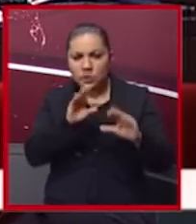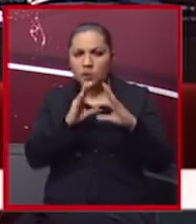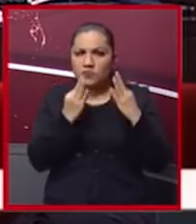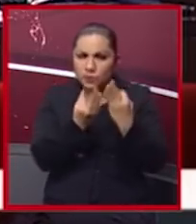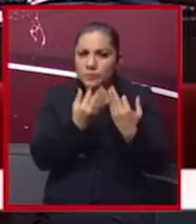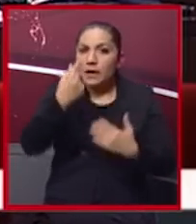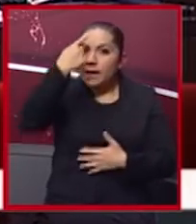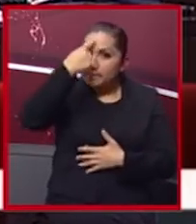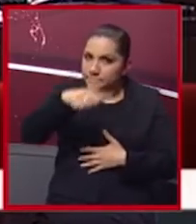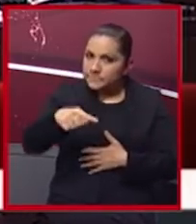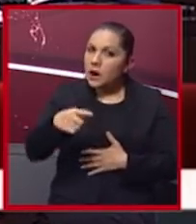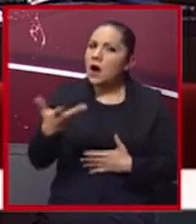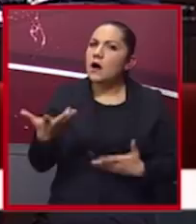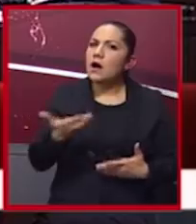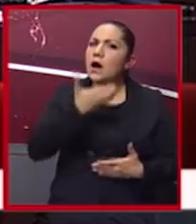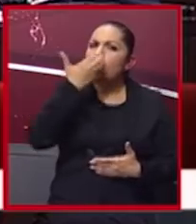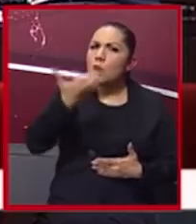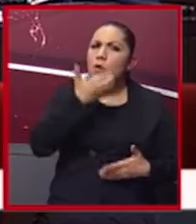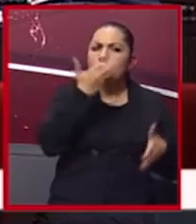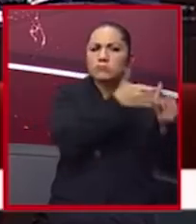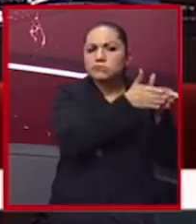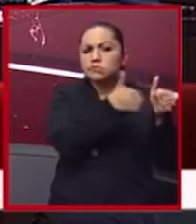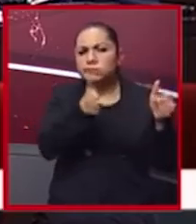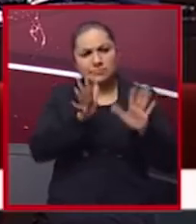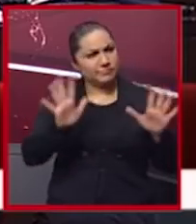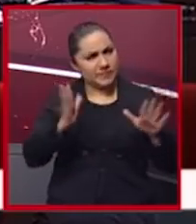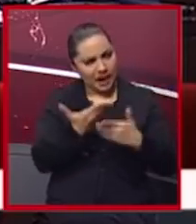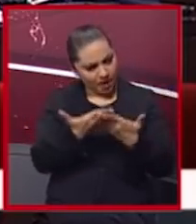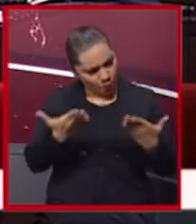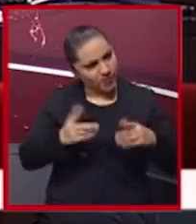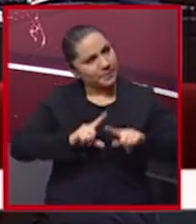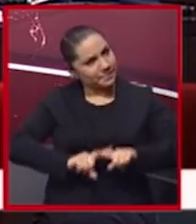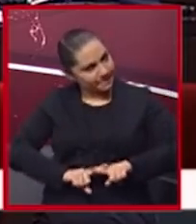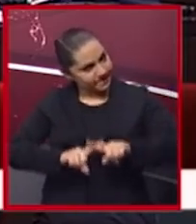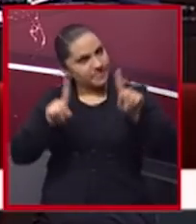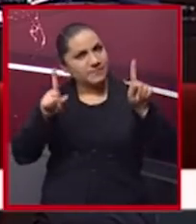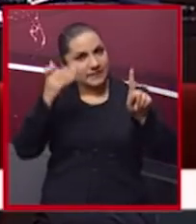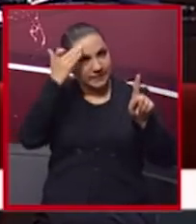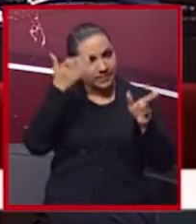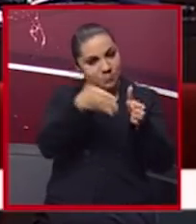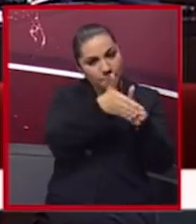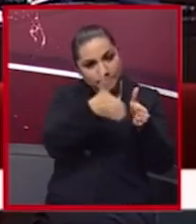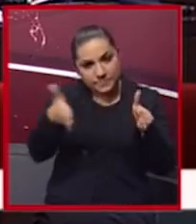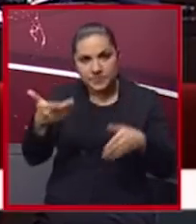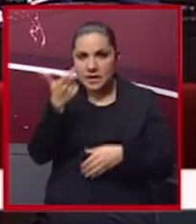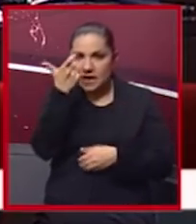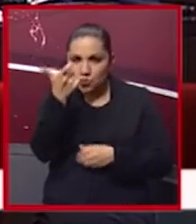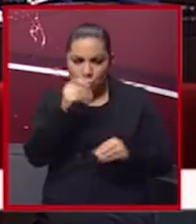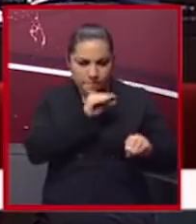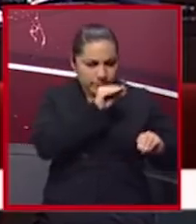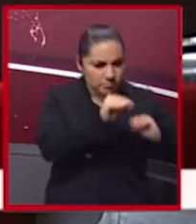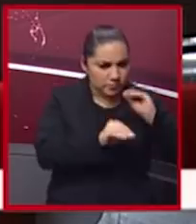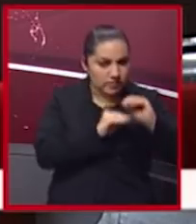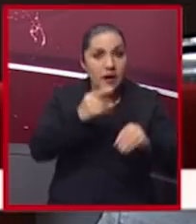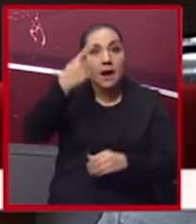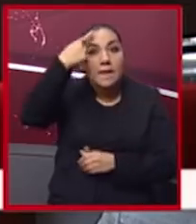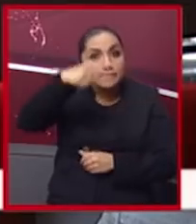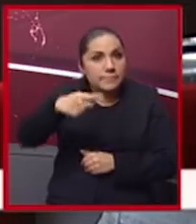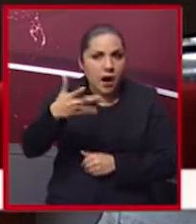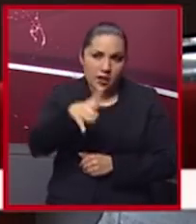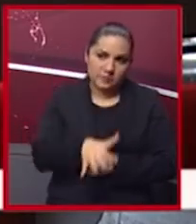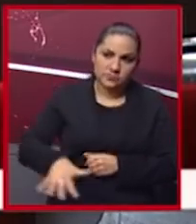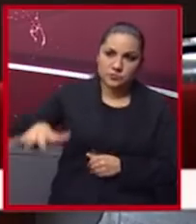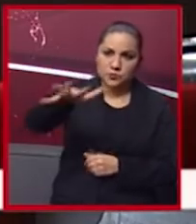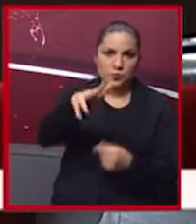y hacia un modelo económico distinto, que favorezca a la gente, a las empresas nacionales, a los